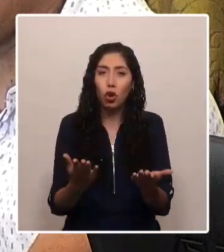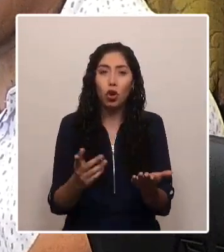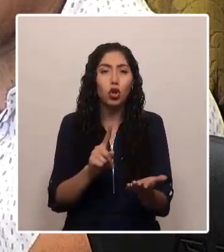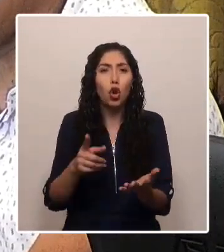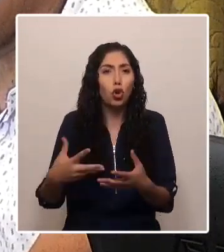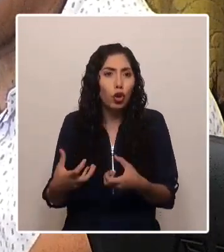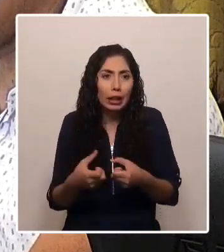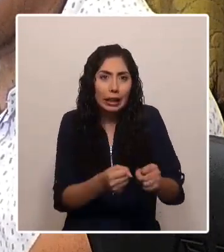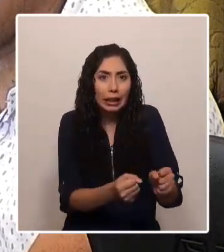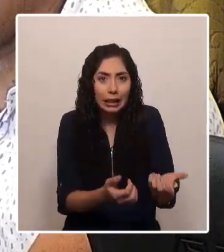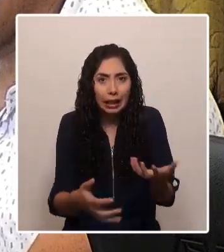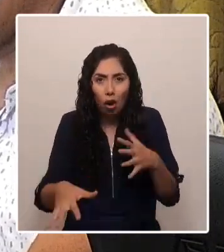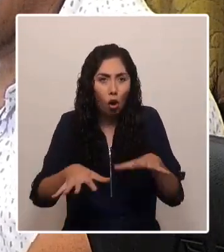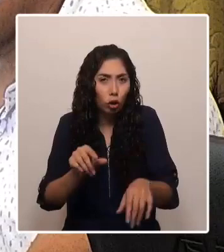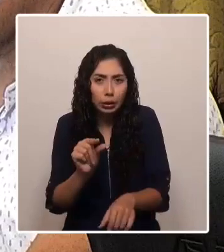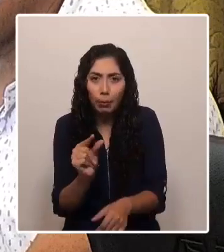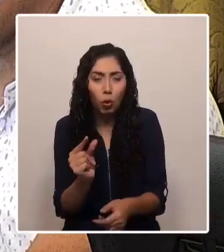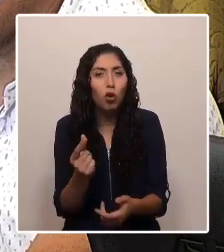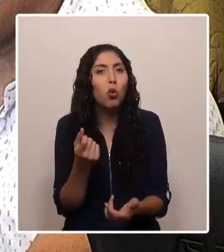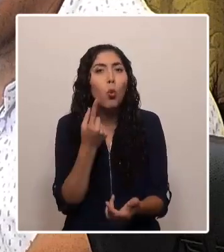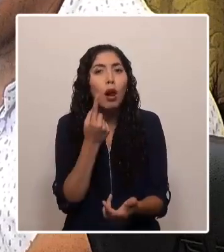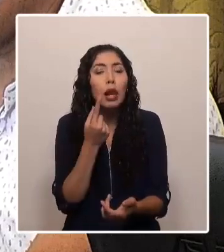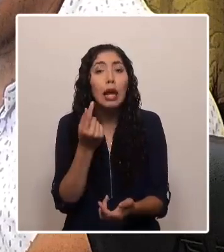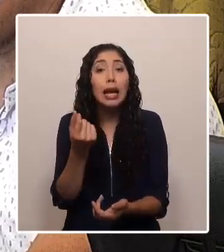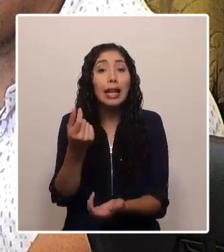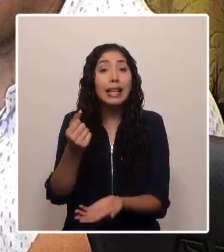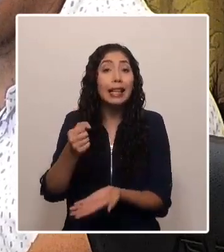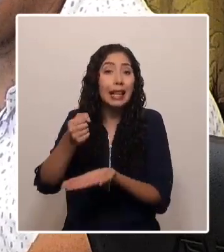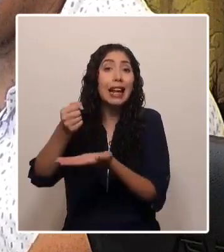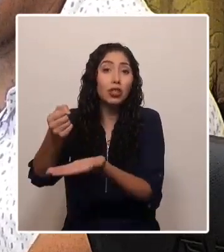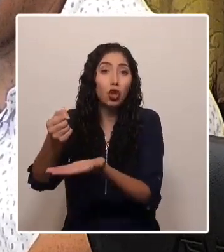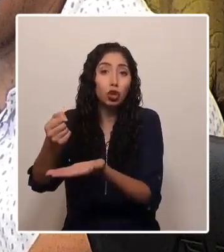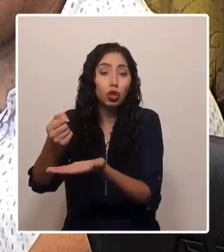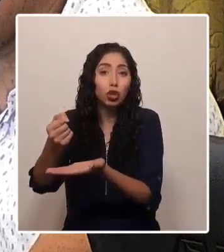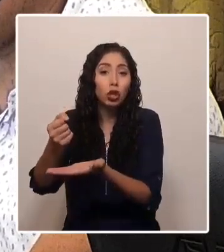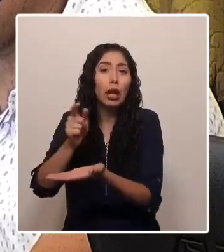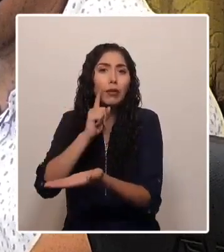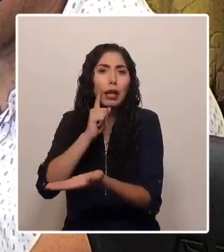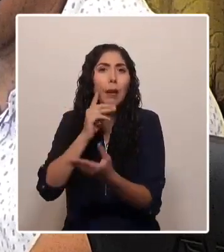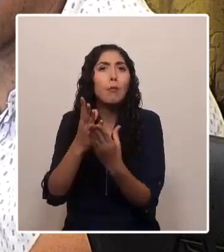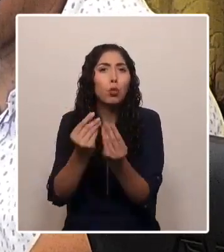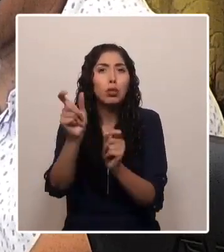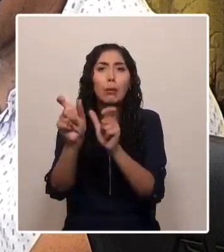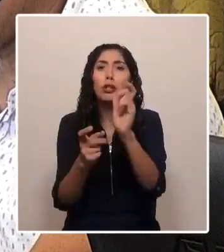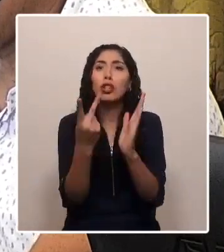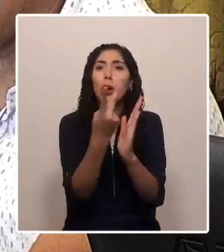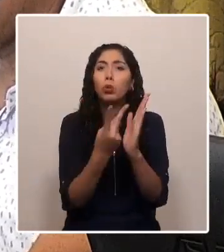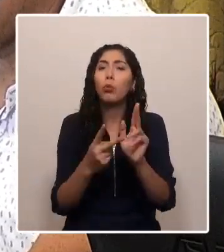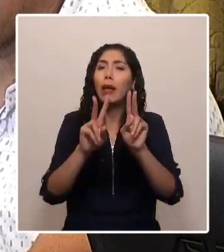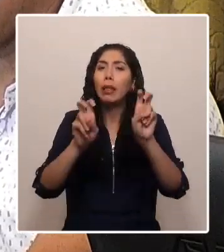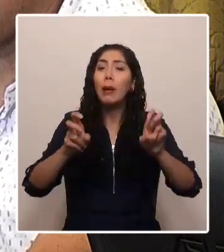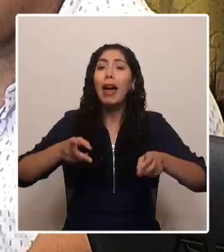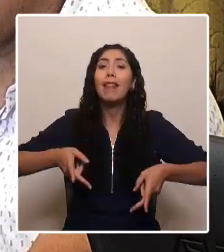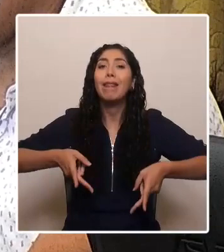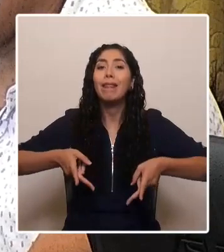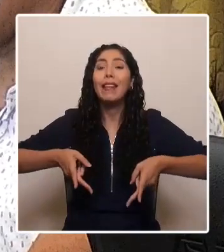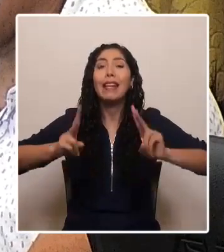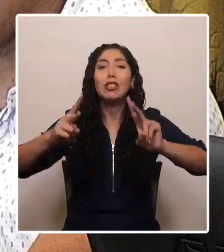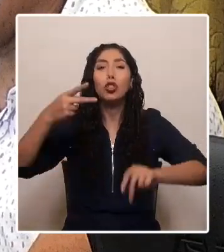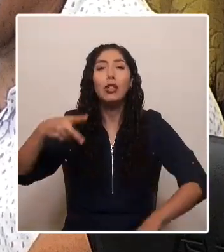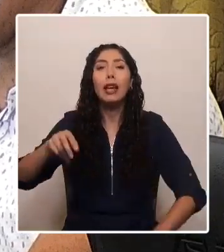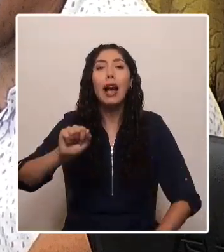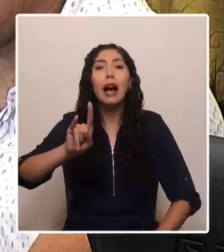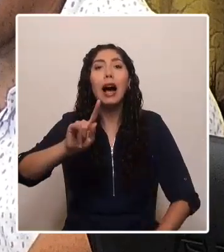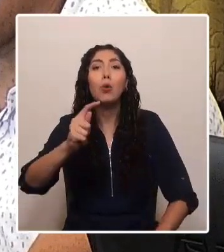El tío Valentín se refería a los ingresos que perciben muchos artistas por conceptos de derecho de autor. Una de las formas en que los artistas